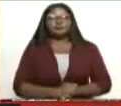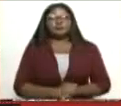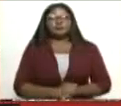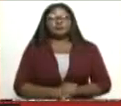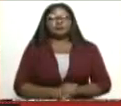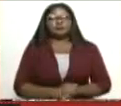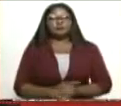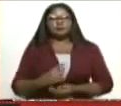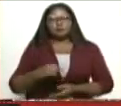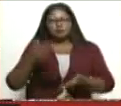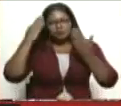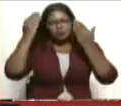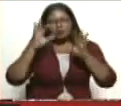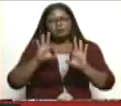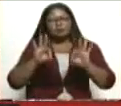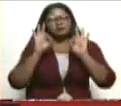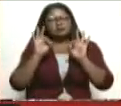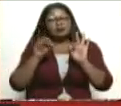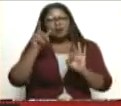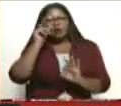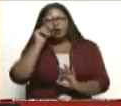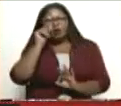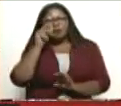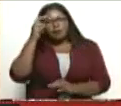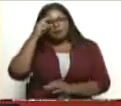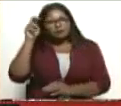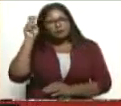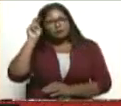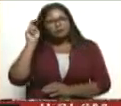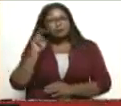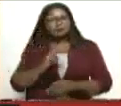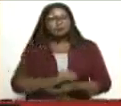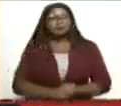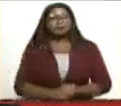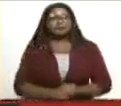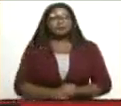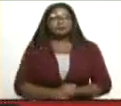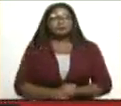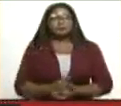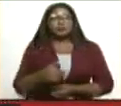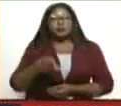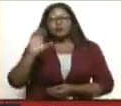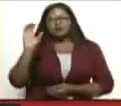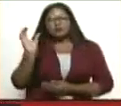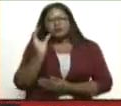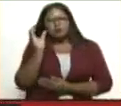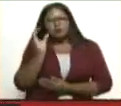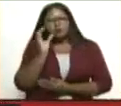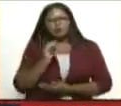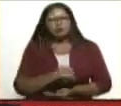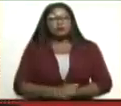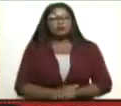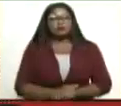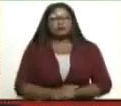Nuestro saludo en especial al señor canciller Iván Gil por